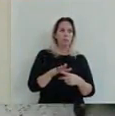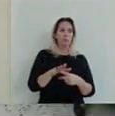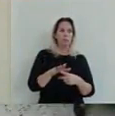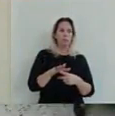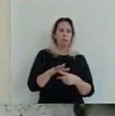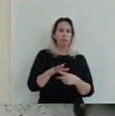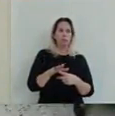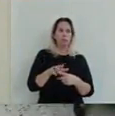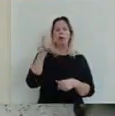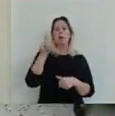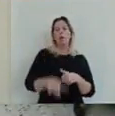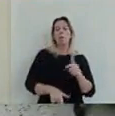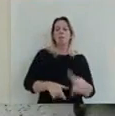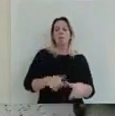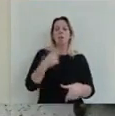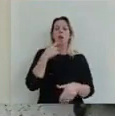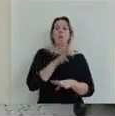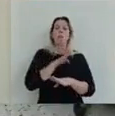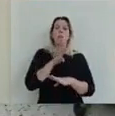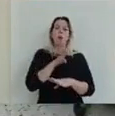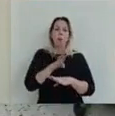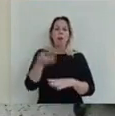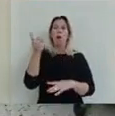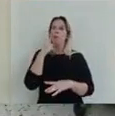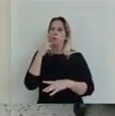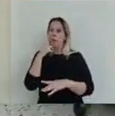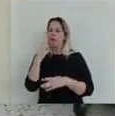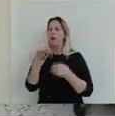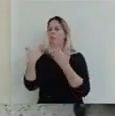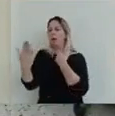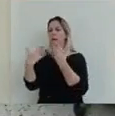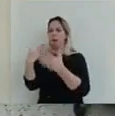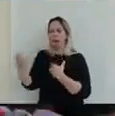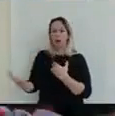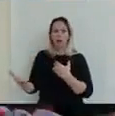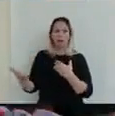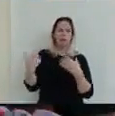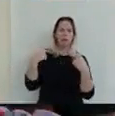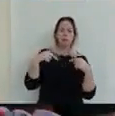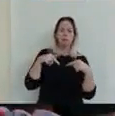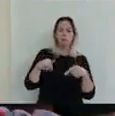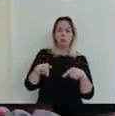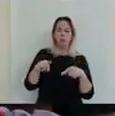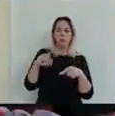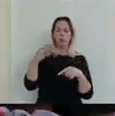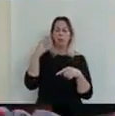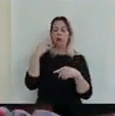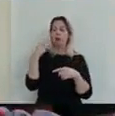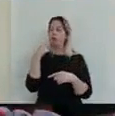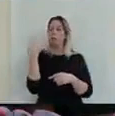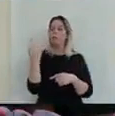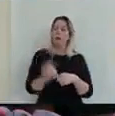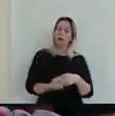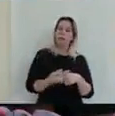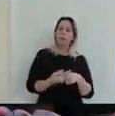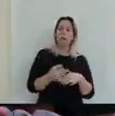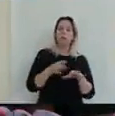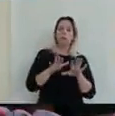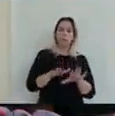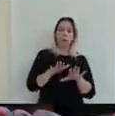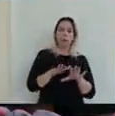de solución. El Ejecutivo ha enviado una propuesta al gobierno de la provincia, el gobierno de la provincia